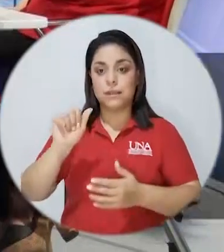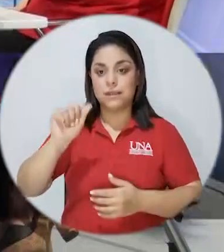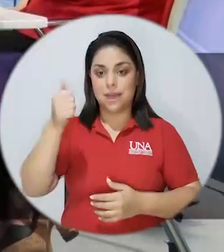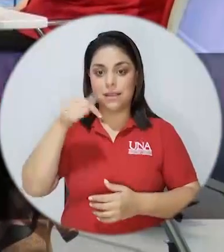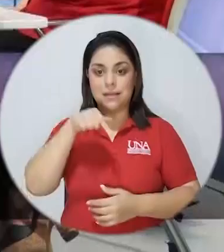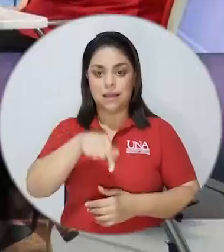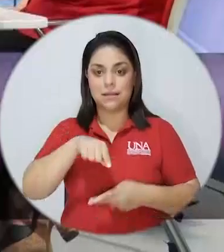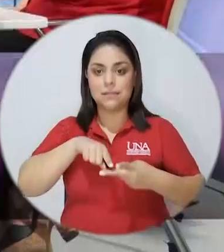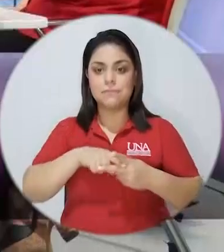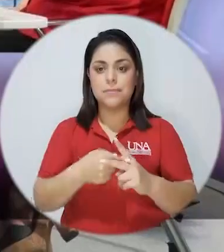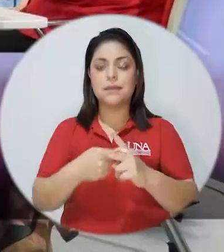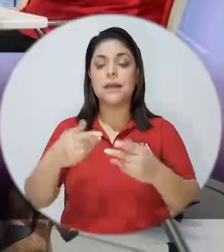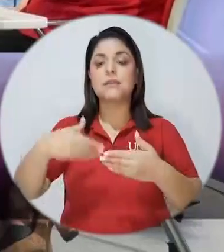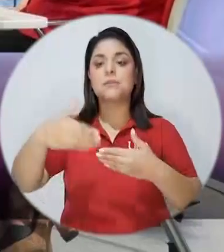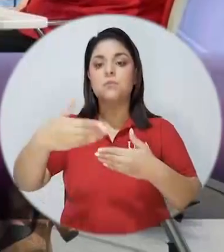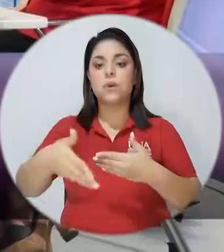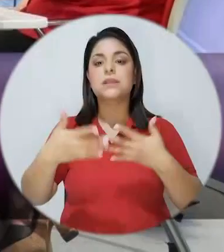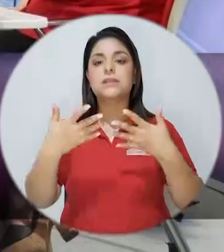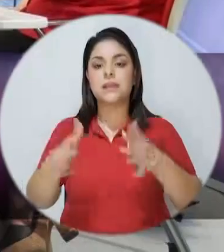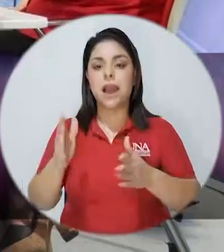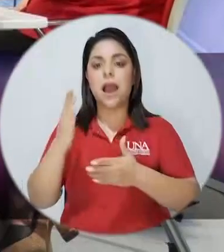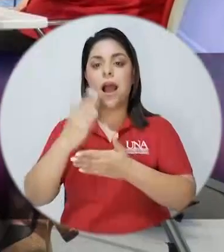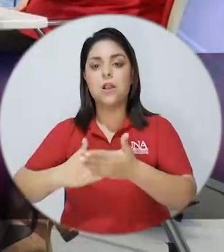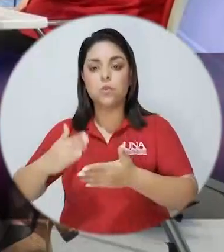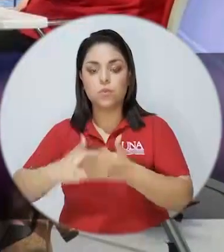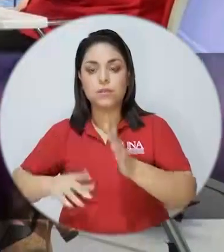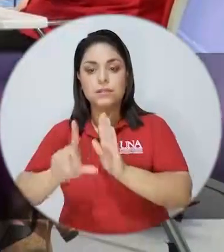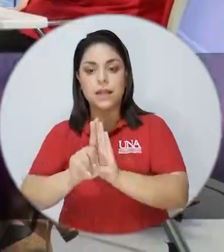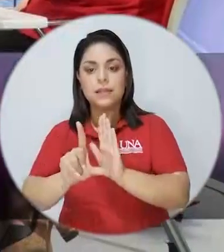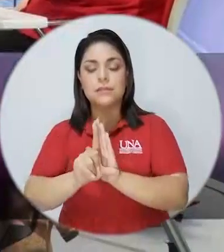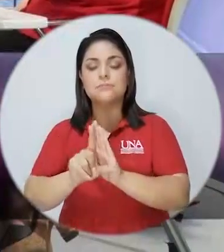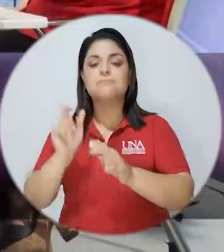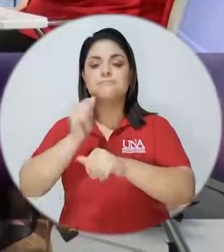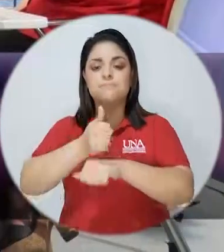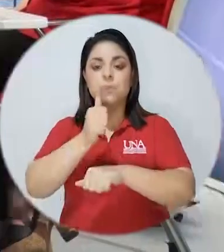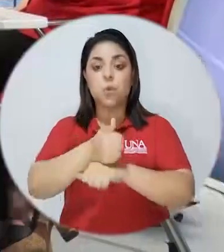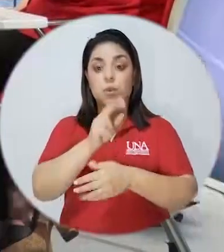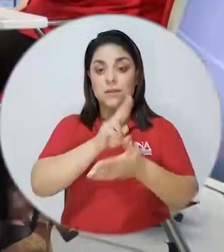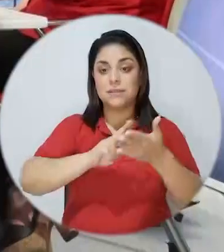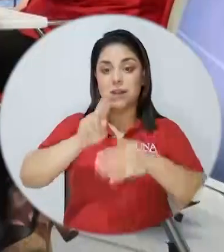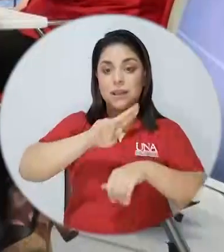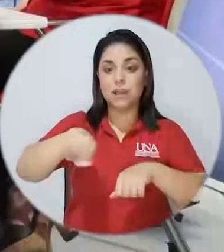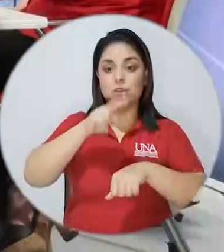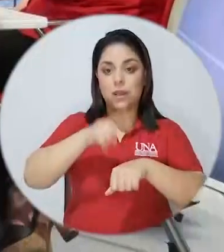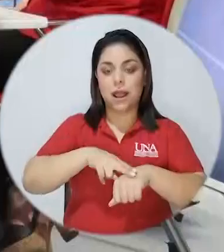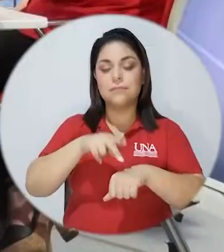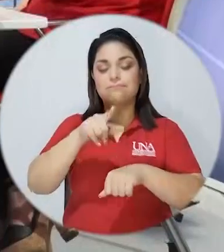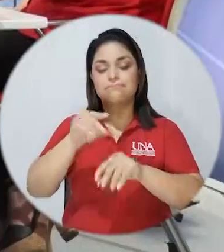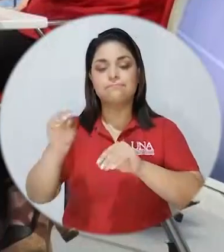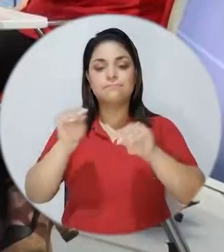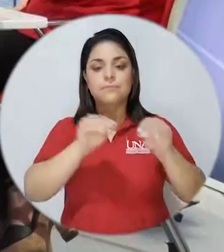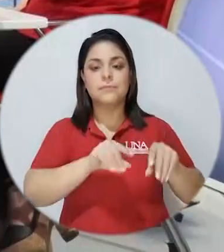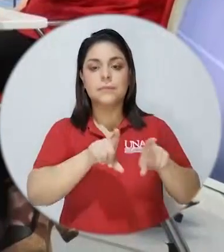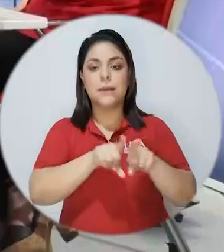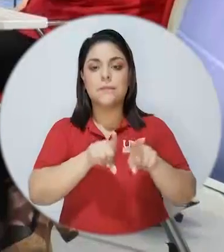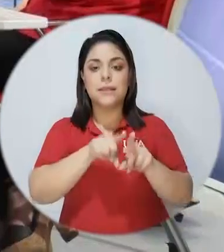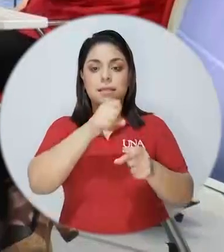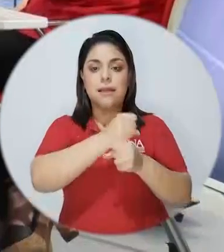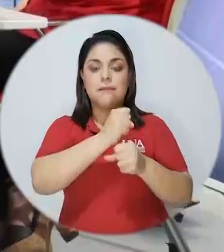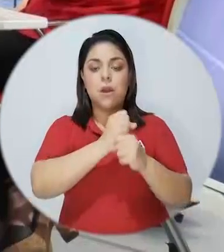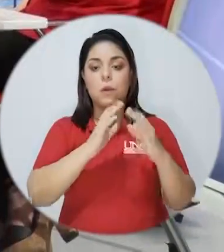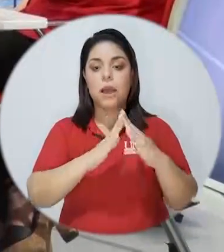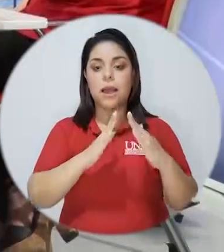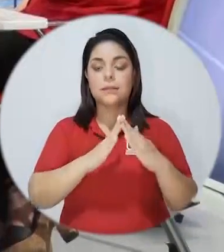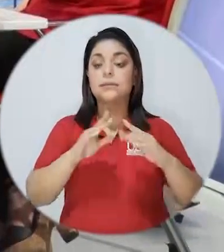hay una serie de decretos con los cuales inclusive la universidad estaba trabajando en su modalidad de teletrabajo. Pero sí